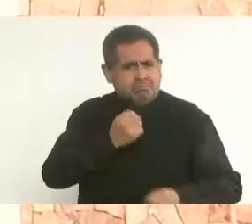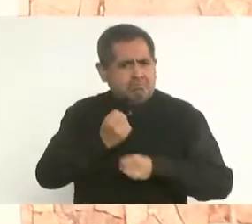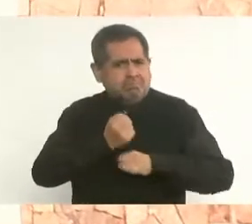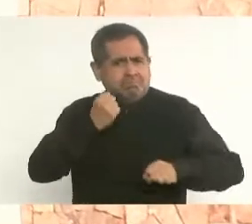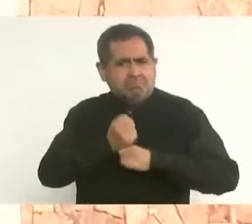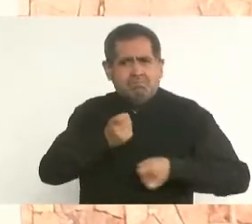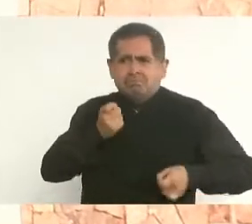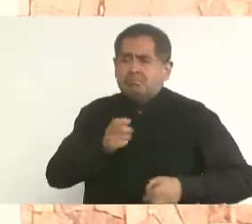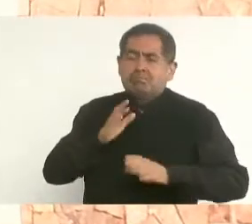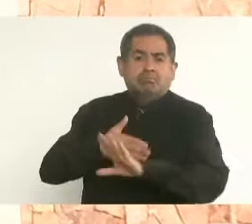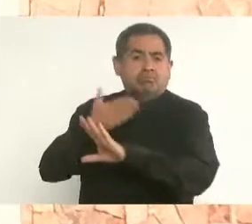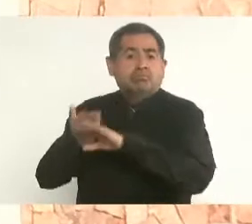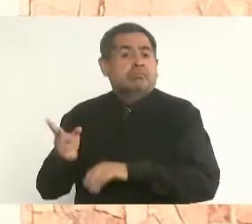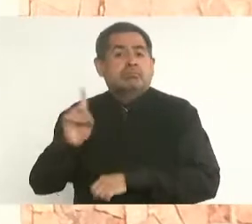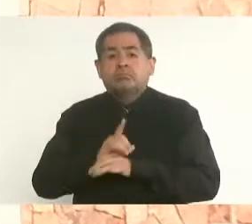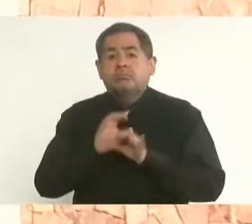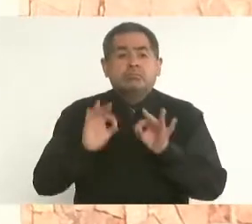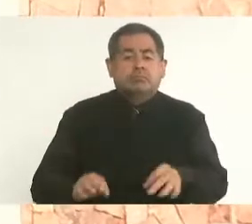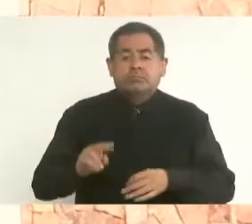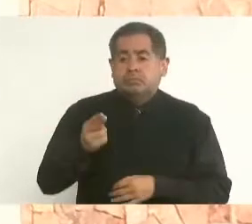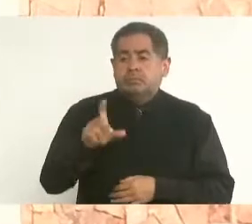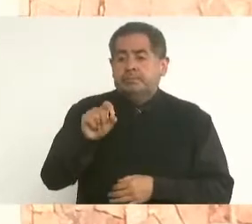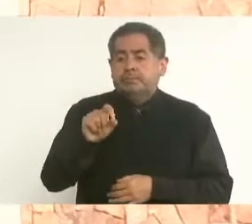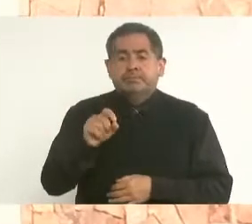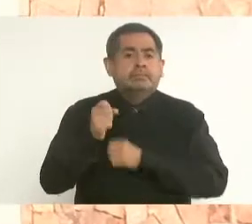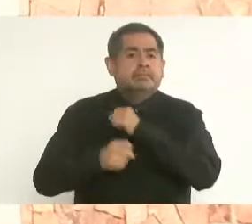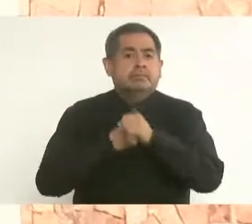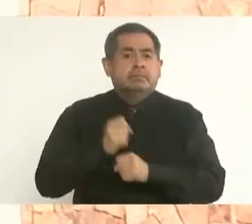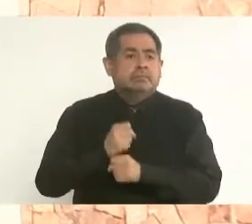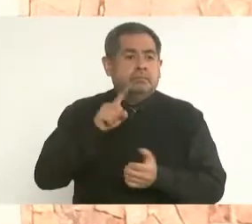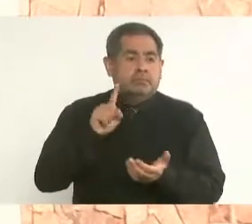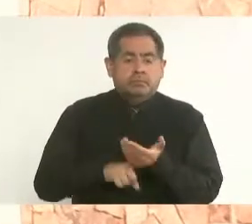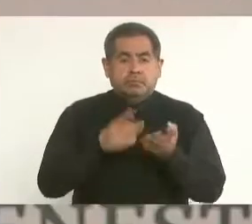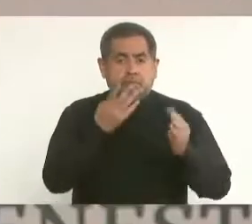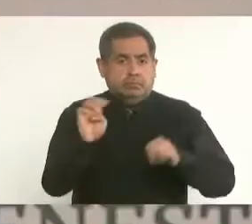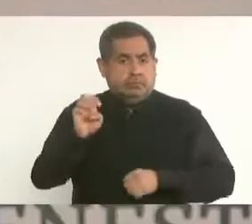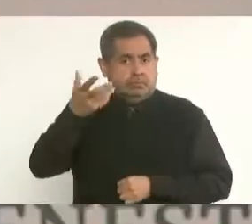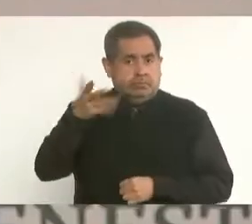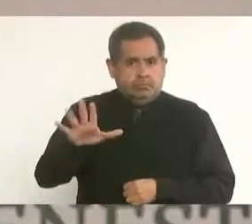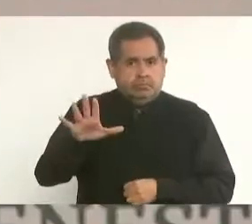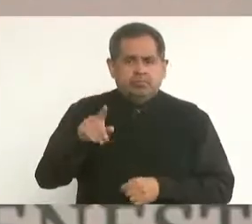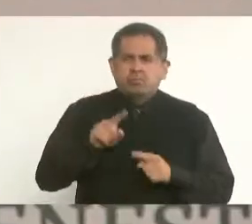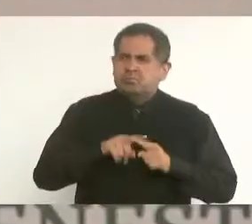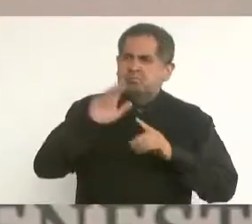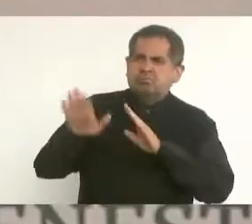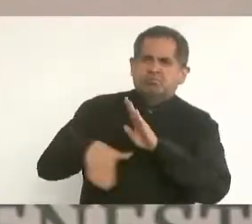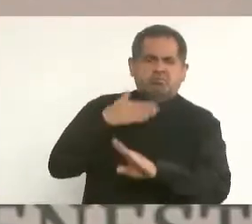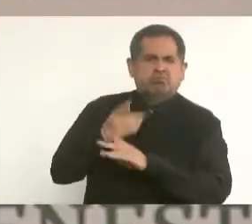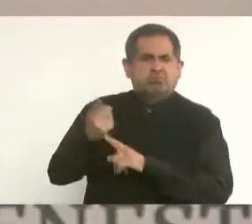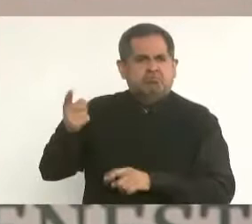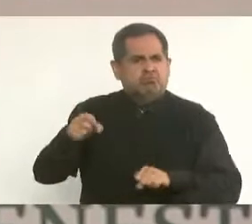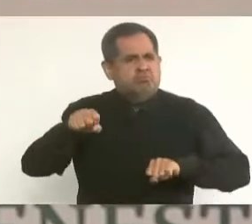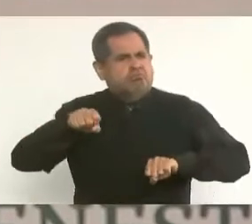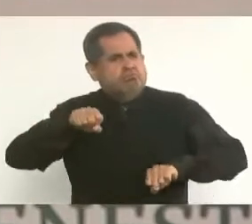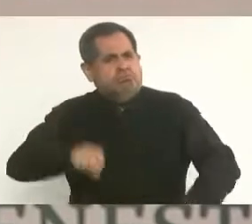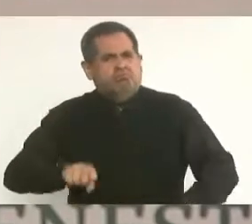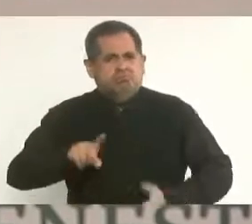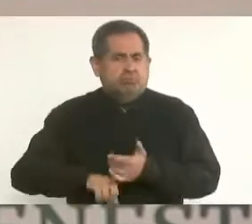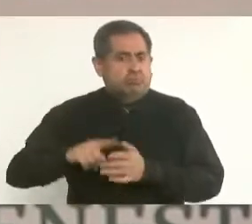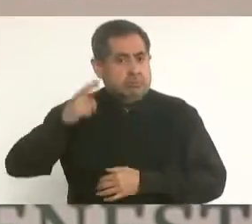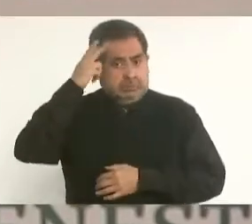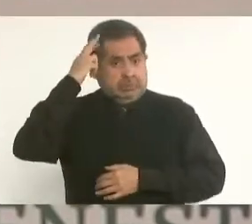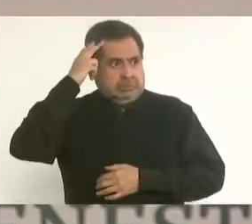el 20 de noviembre de 1910 en contra de la dictadura